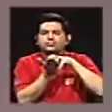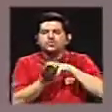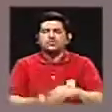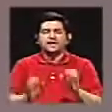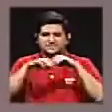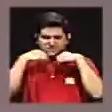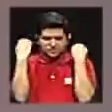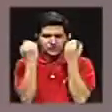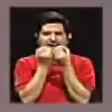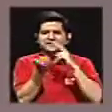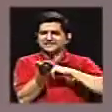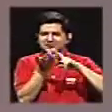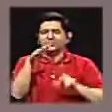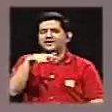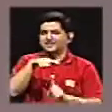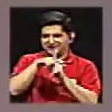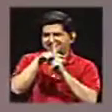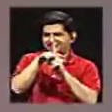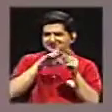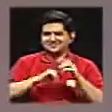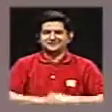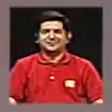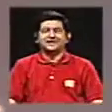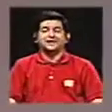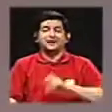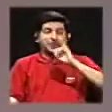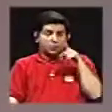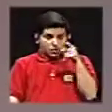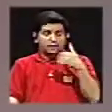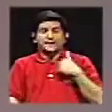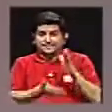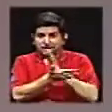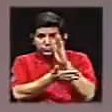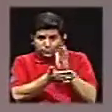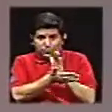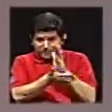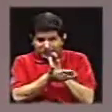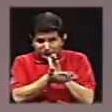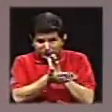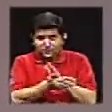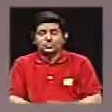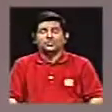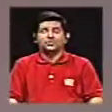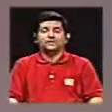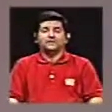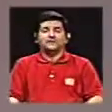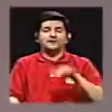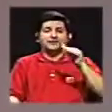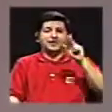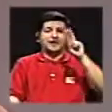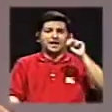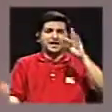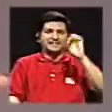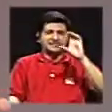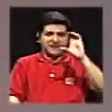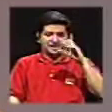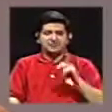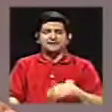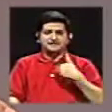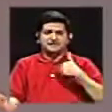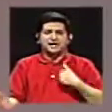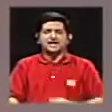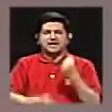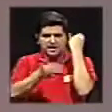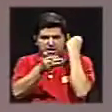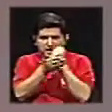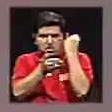la Organización de Liberación Nacional. Don Jorge tiene aquí un documento de ANTEC, usted lo está viendo, con el logotipo